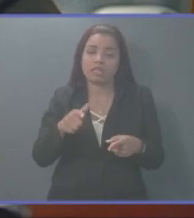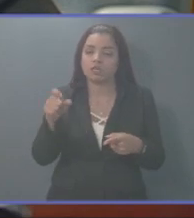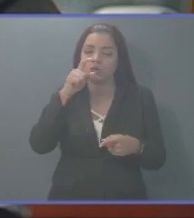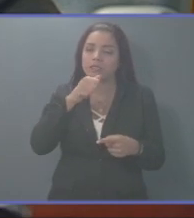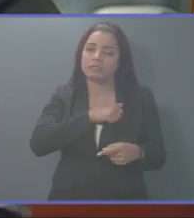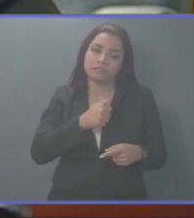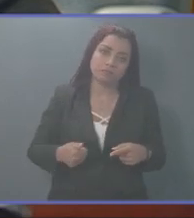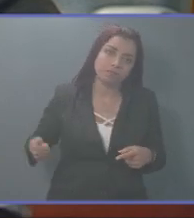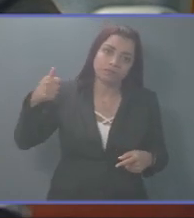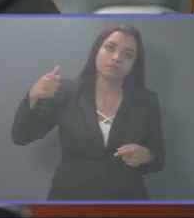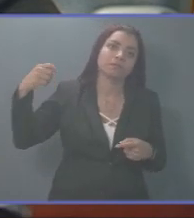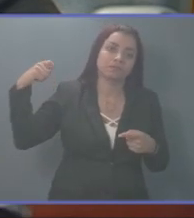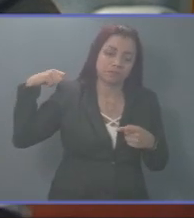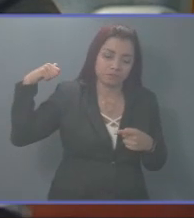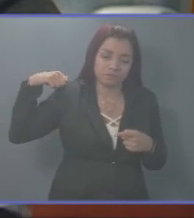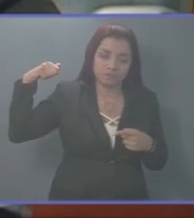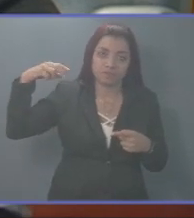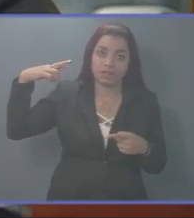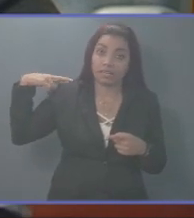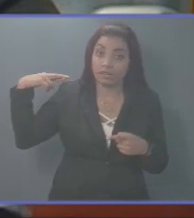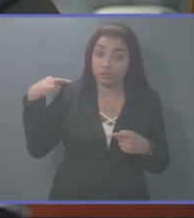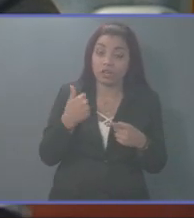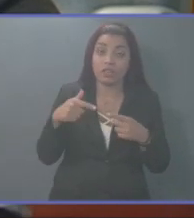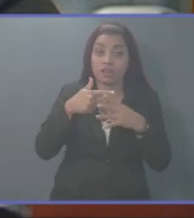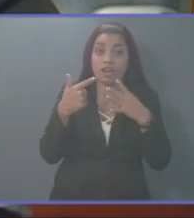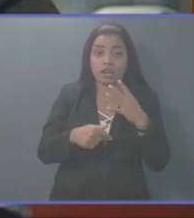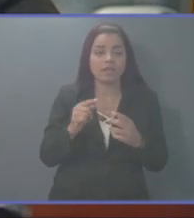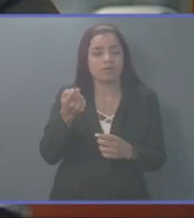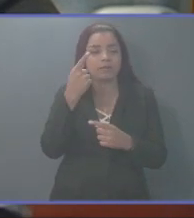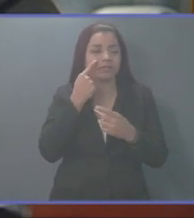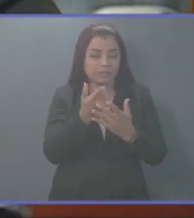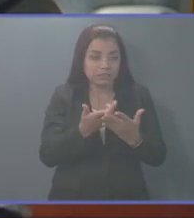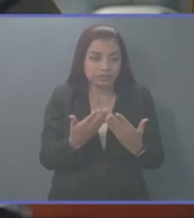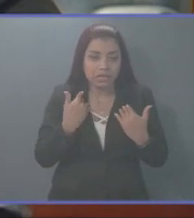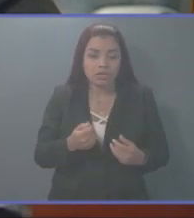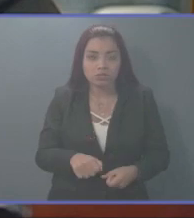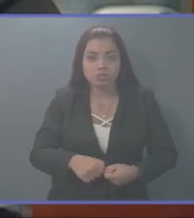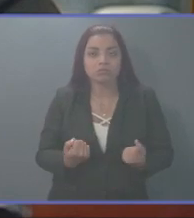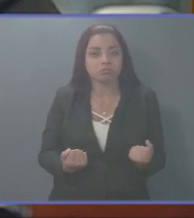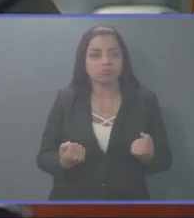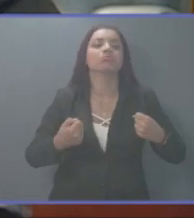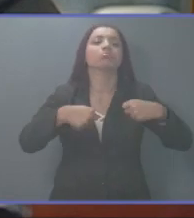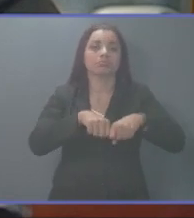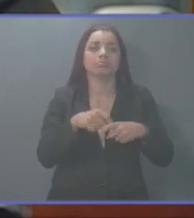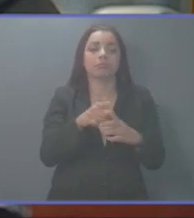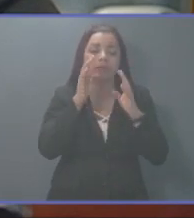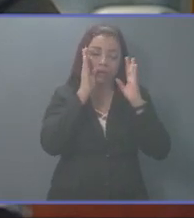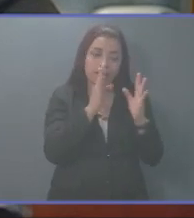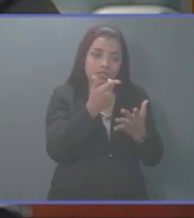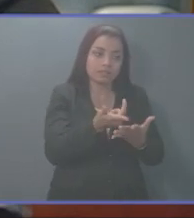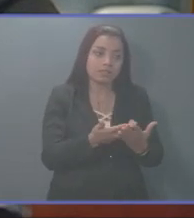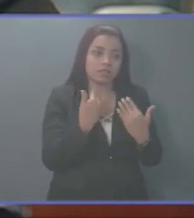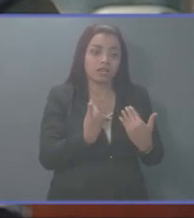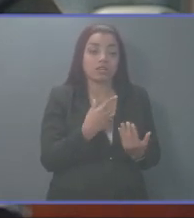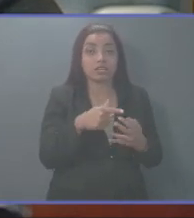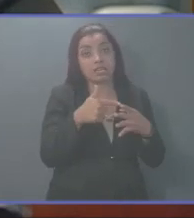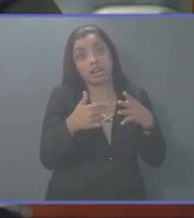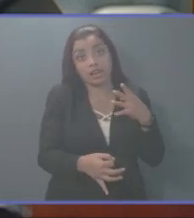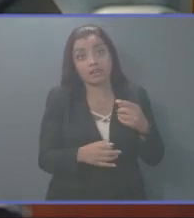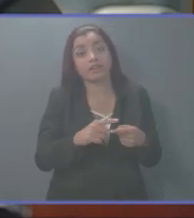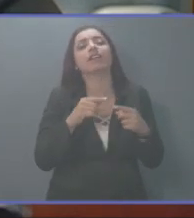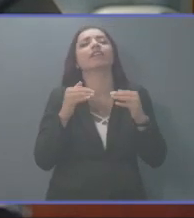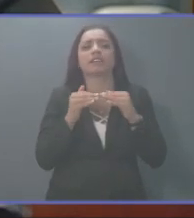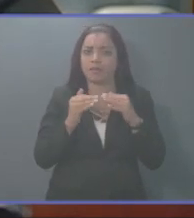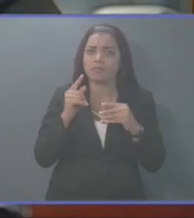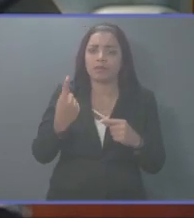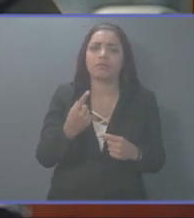rectora de la presente ley y principal garante del derecho de todas las personas desplazadas internamente a la atención, protección y demás derechos que contempla esta ley. Además,